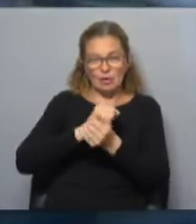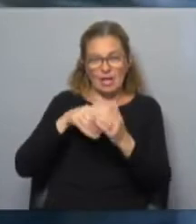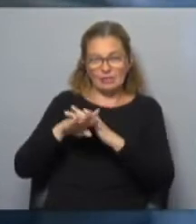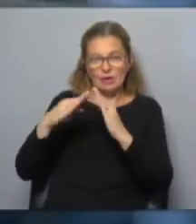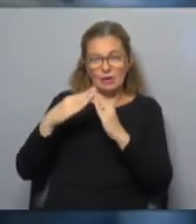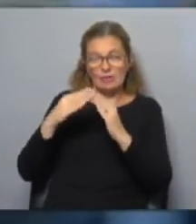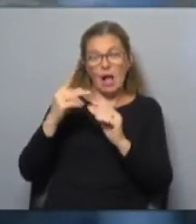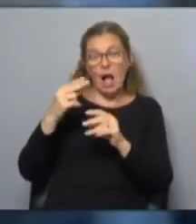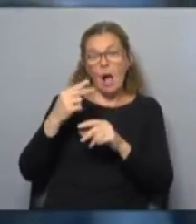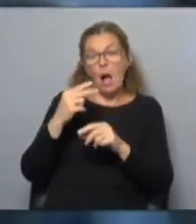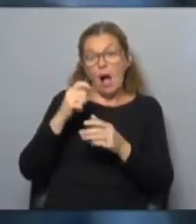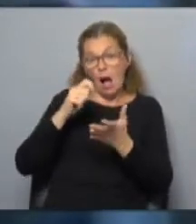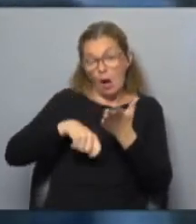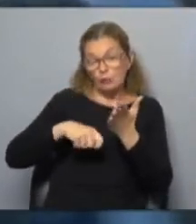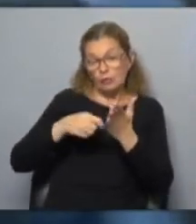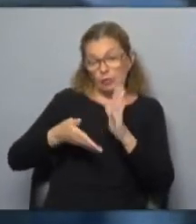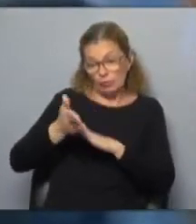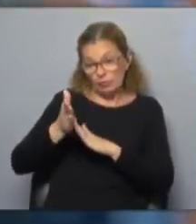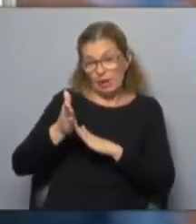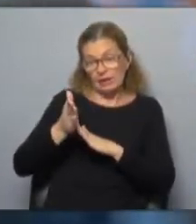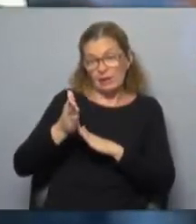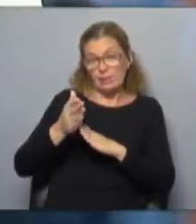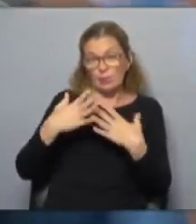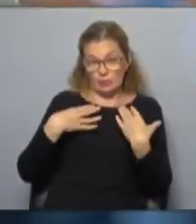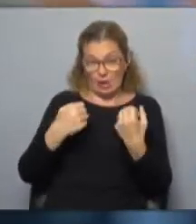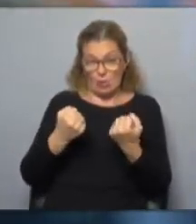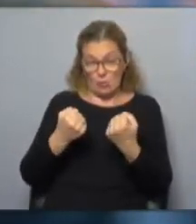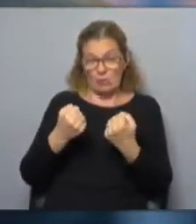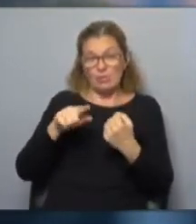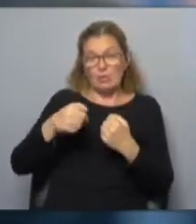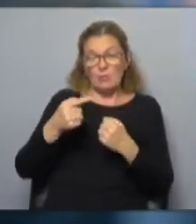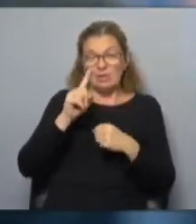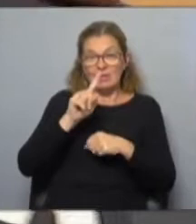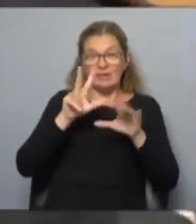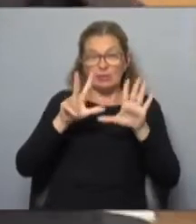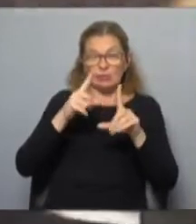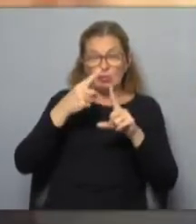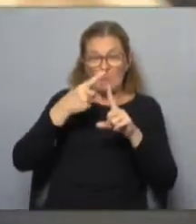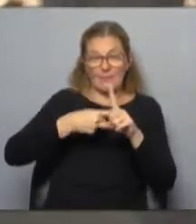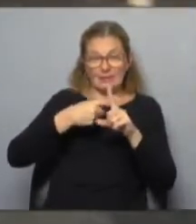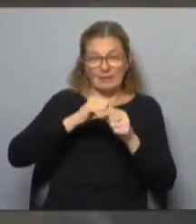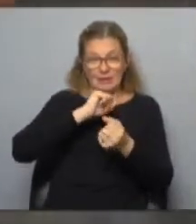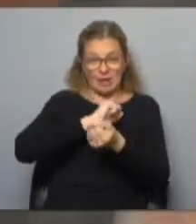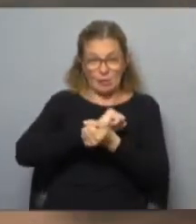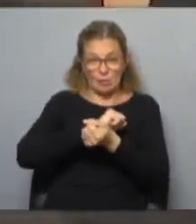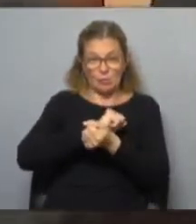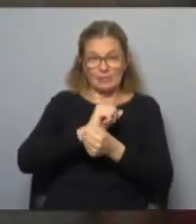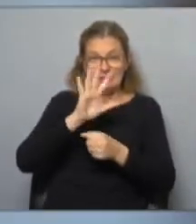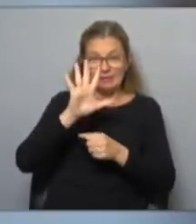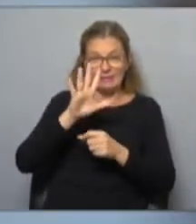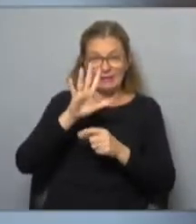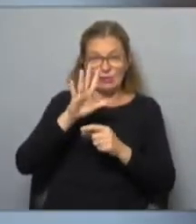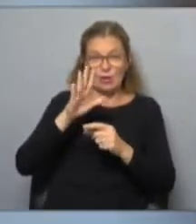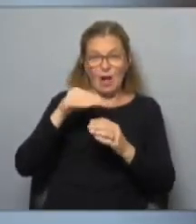salidas según informaron desde Fiscalía por un tema de salud luego 18 meses de prisión efectiva posteriormente 5 de